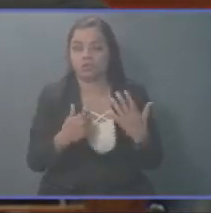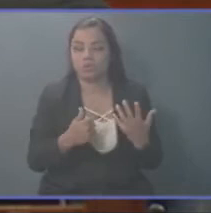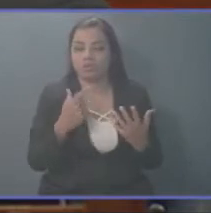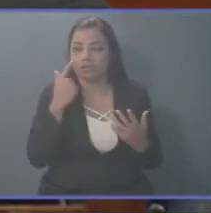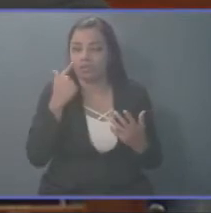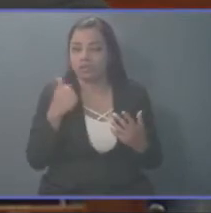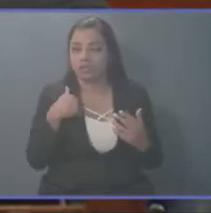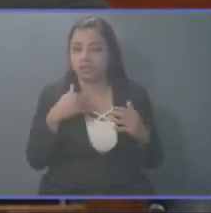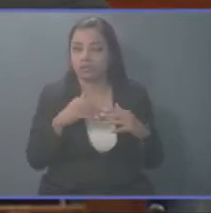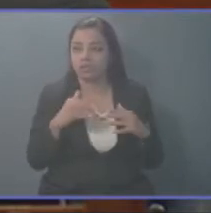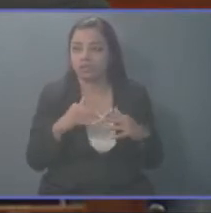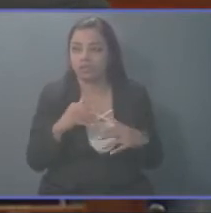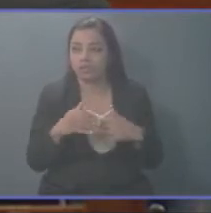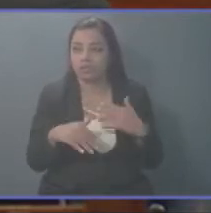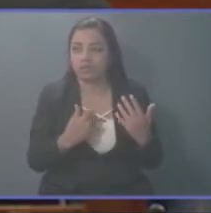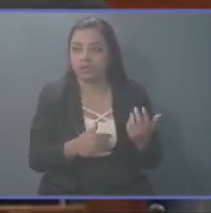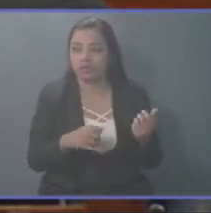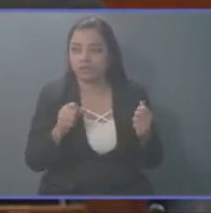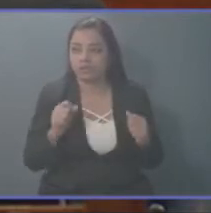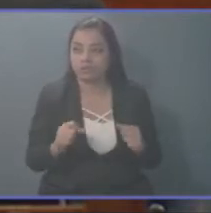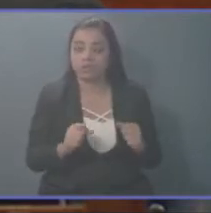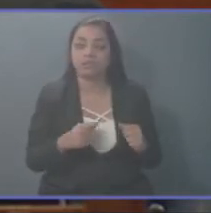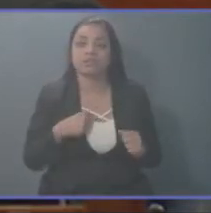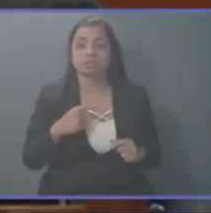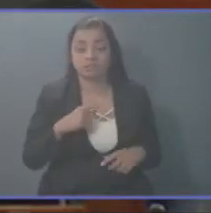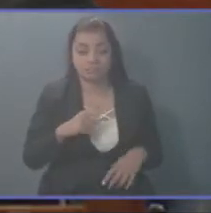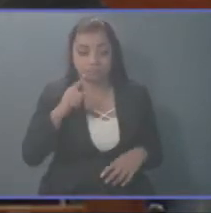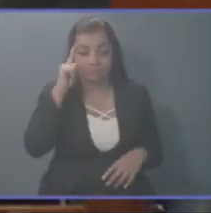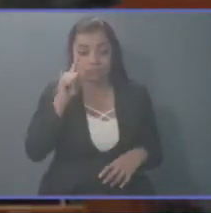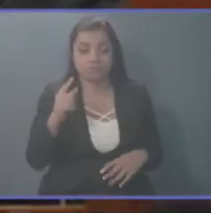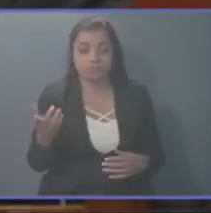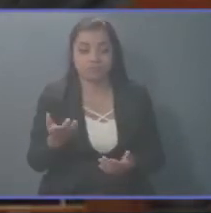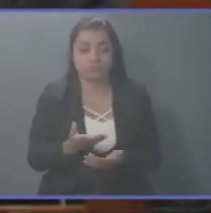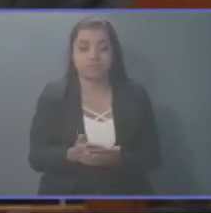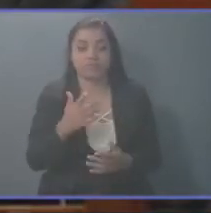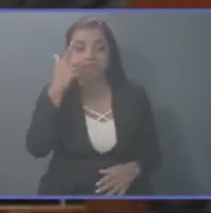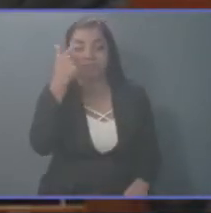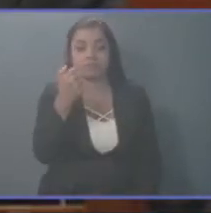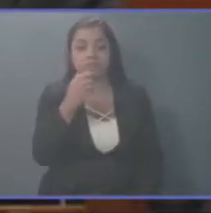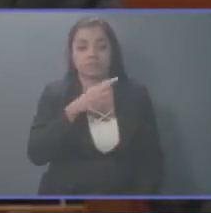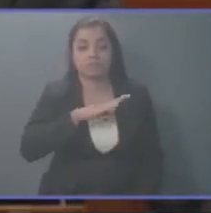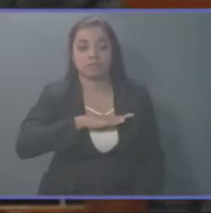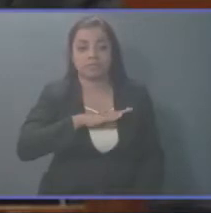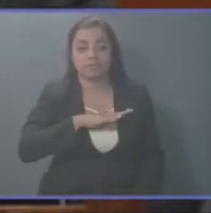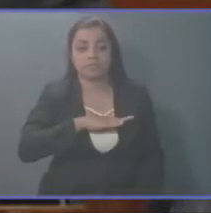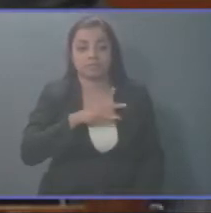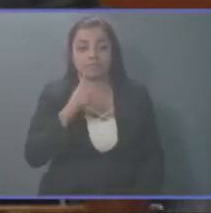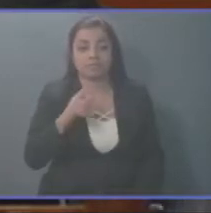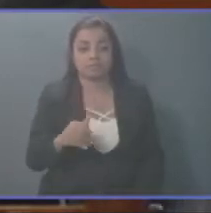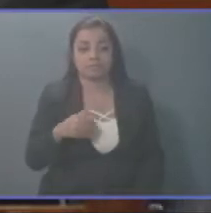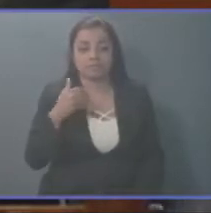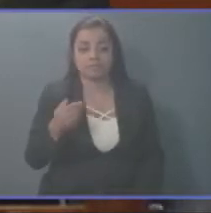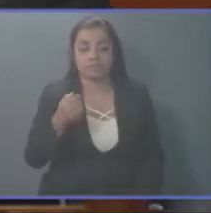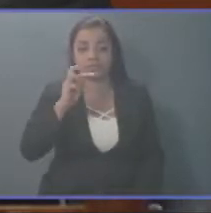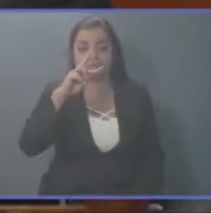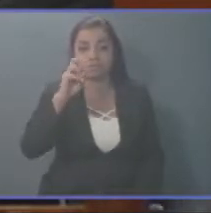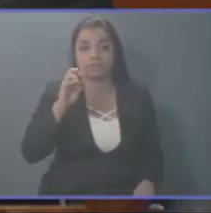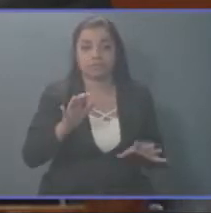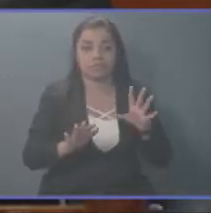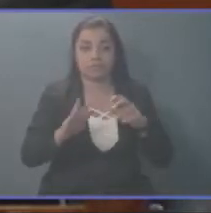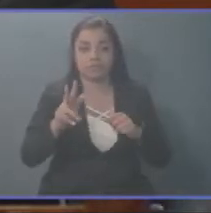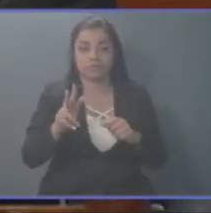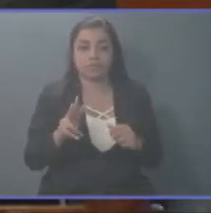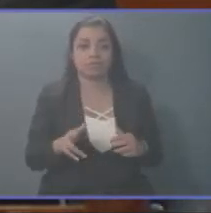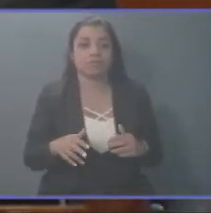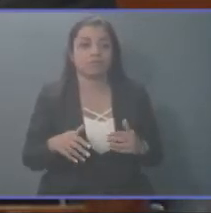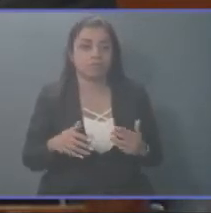le di a la iniciativa que se presentó allá por septiembre del año 2013